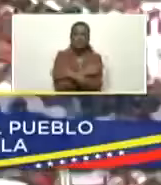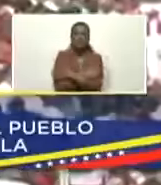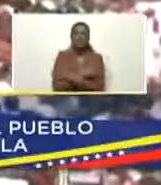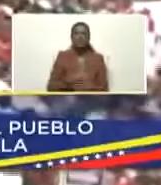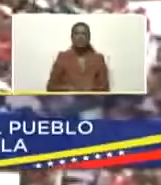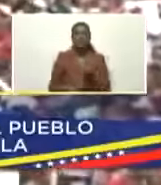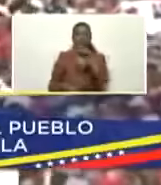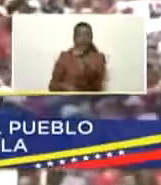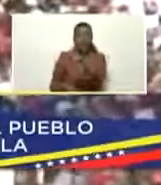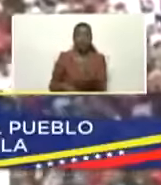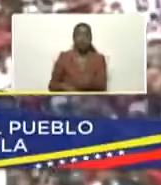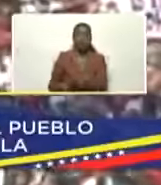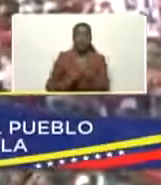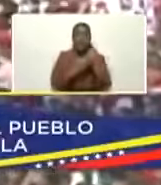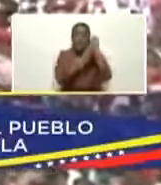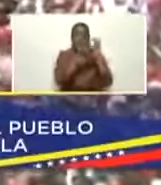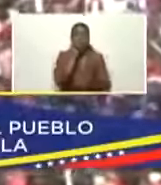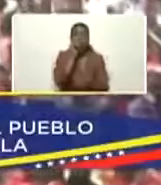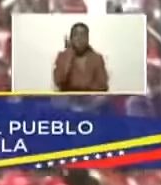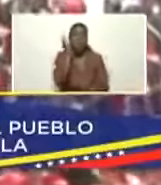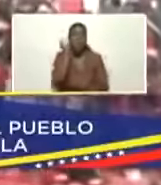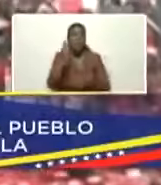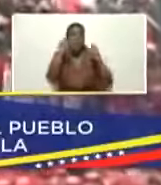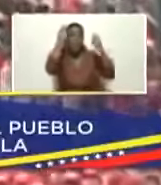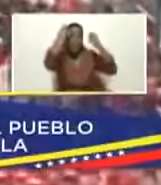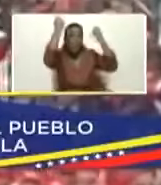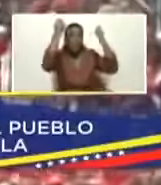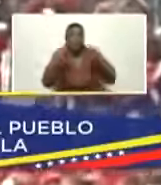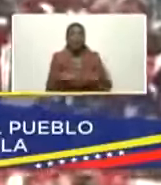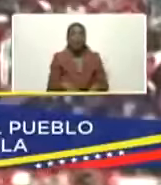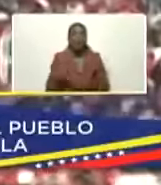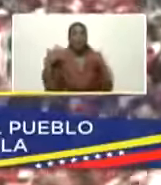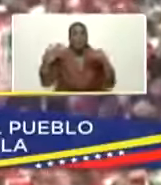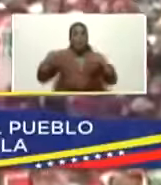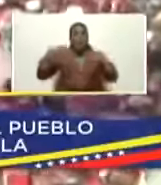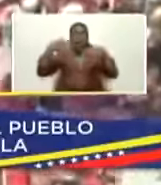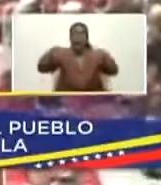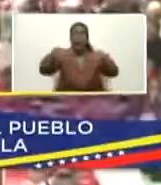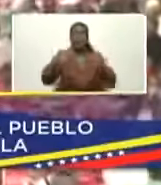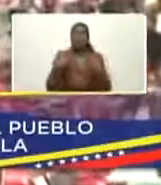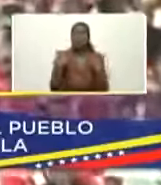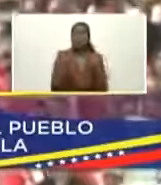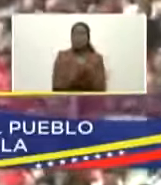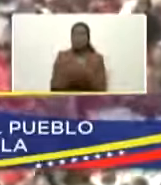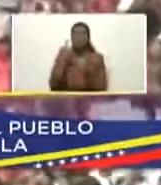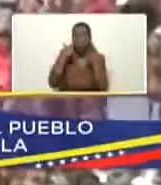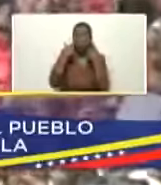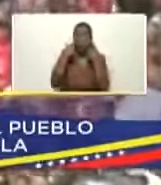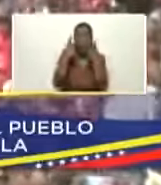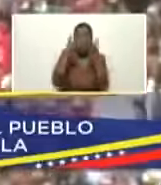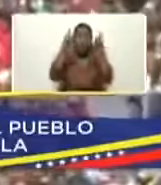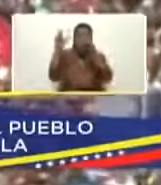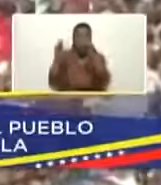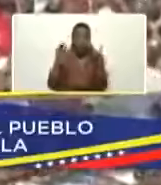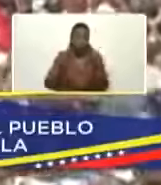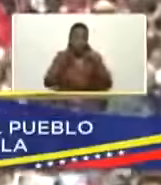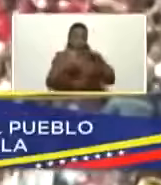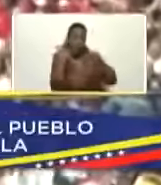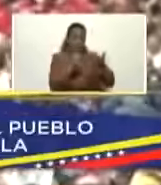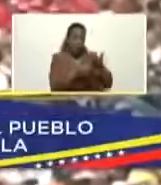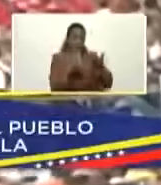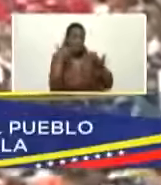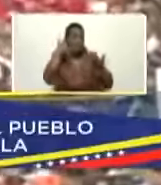Ahí están, mire, las lideresas populares. Una marcha gigantesca. A mí me llegó aquí el teléfono, todas las imágenes en tiempo